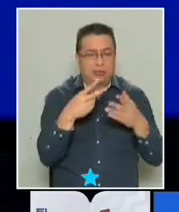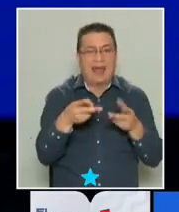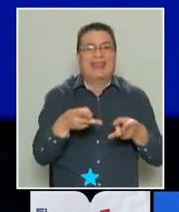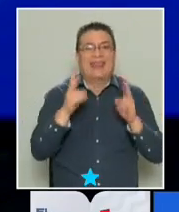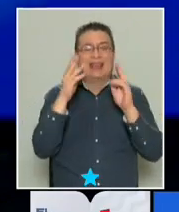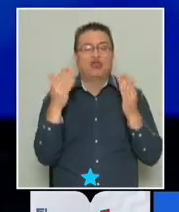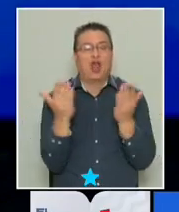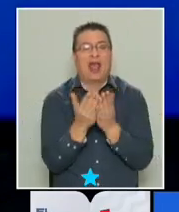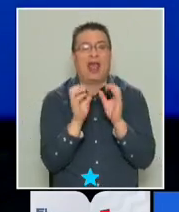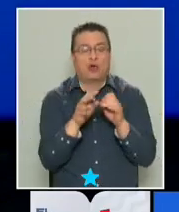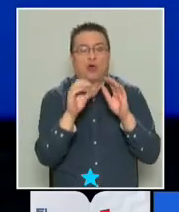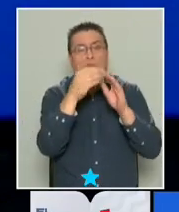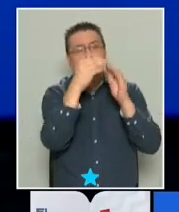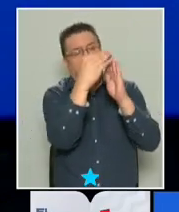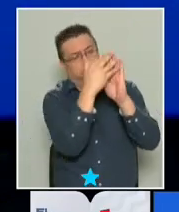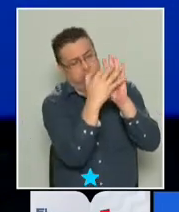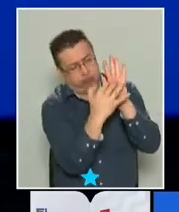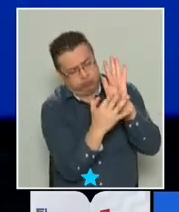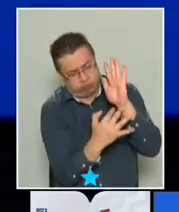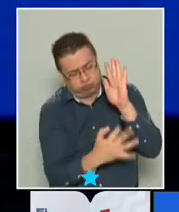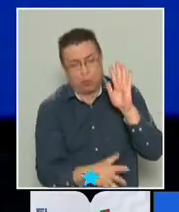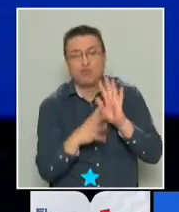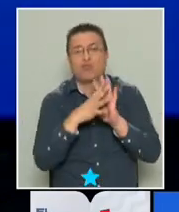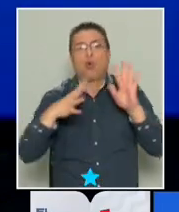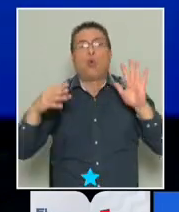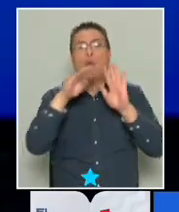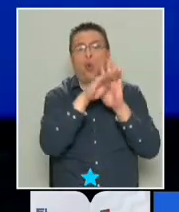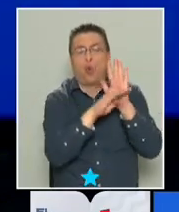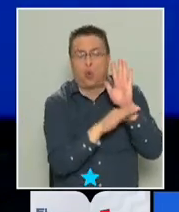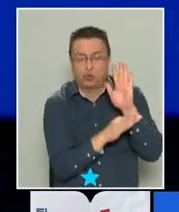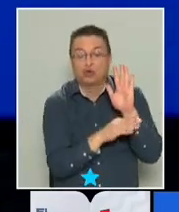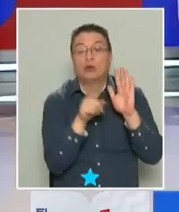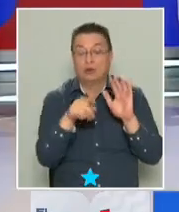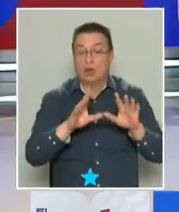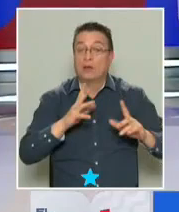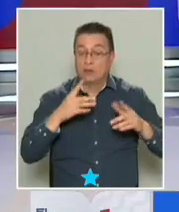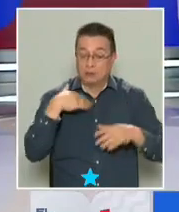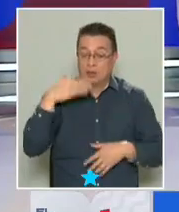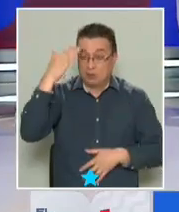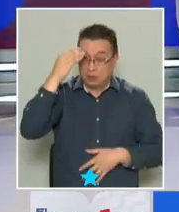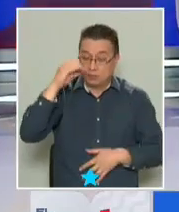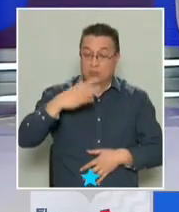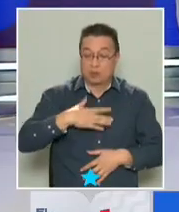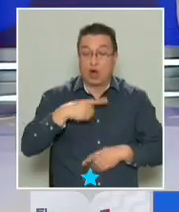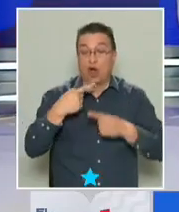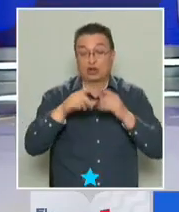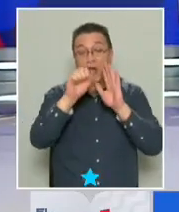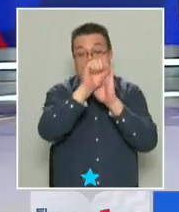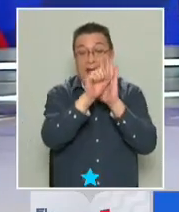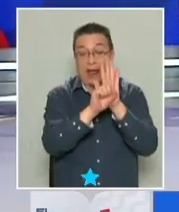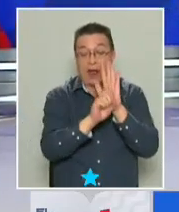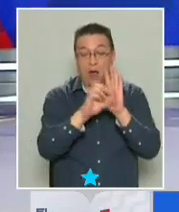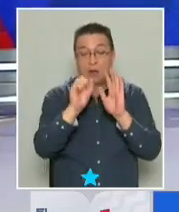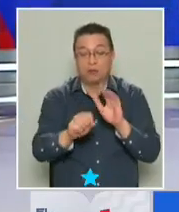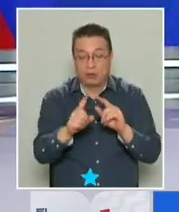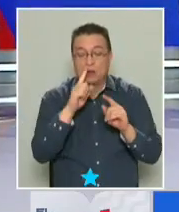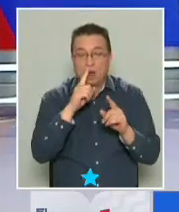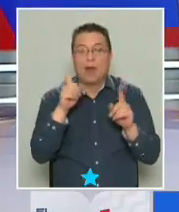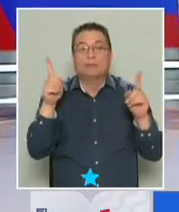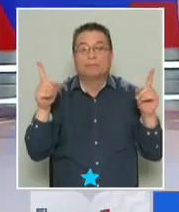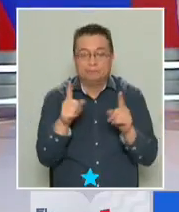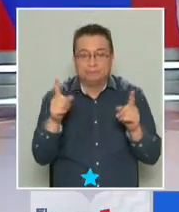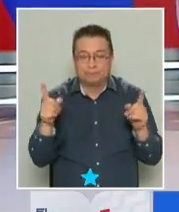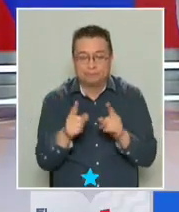educación es muy detallada tiene mucho contenido me da la impresión digamos que como ha pasado con nuestros articulados puede que el pleno de alguna forma previa a